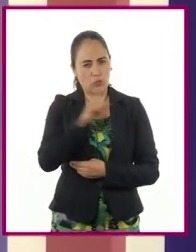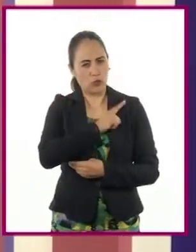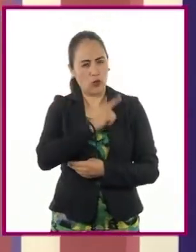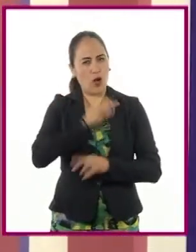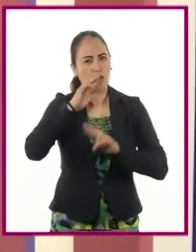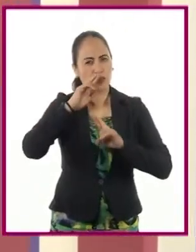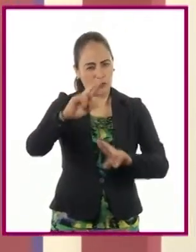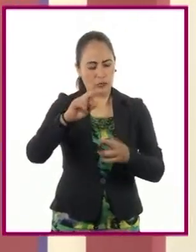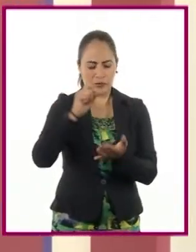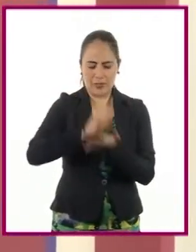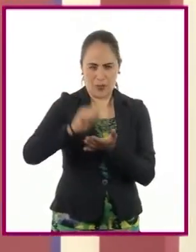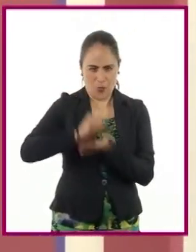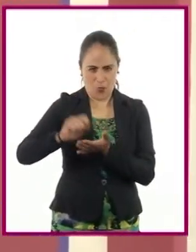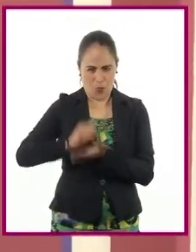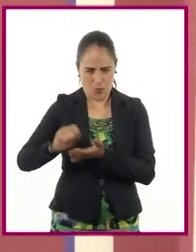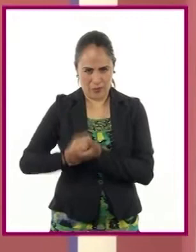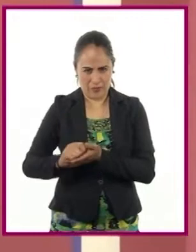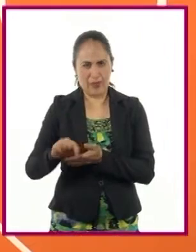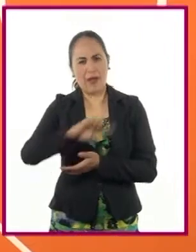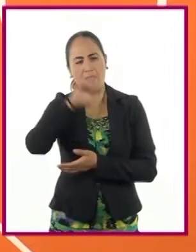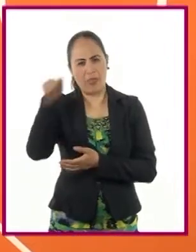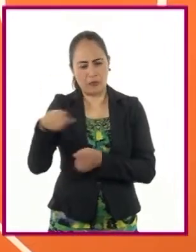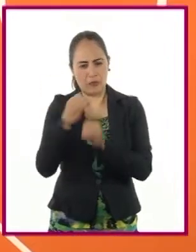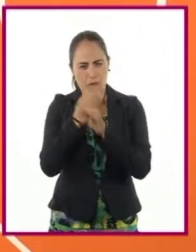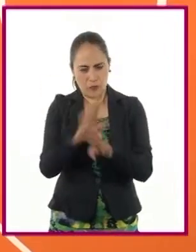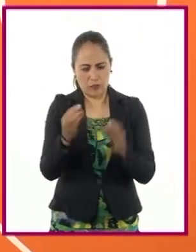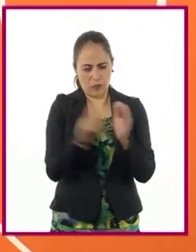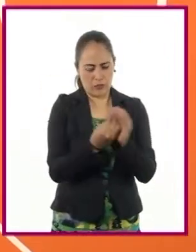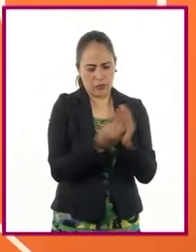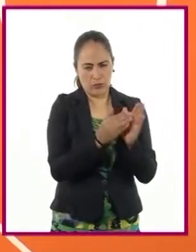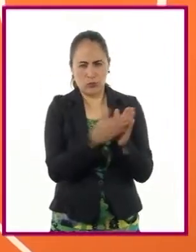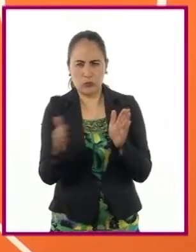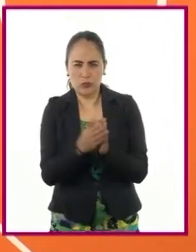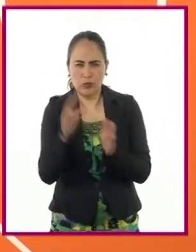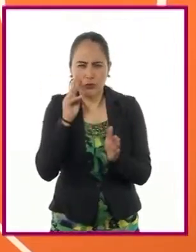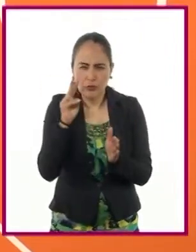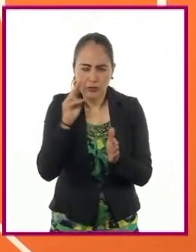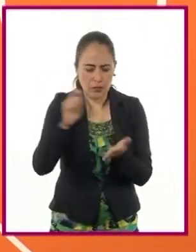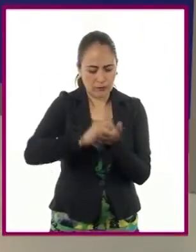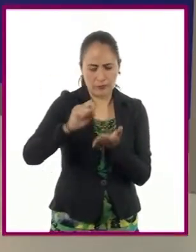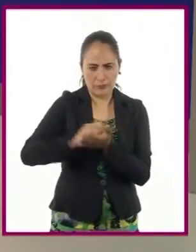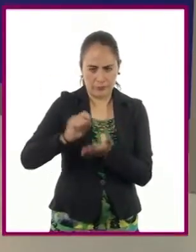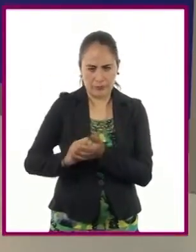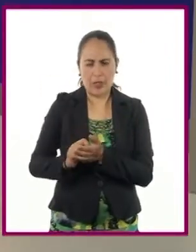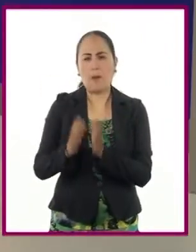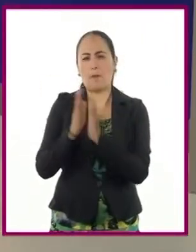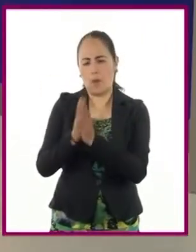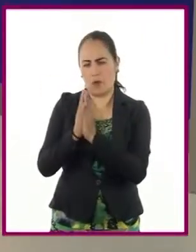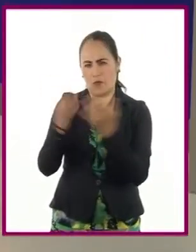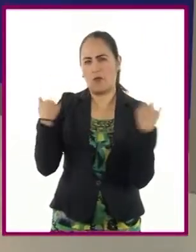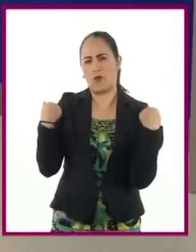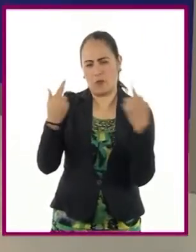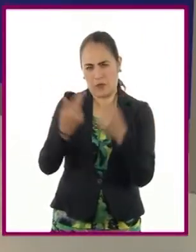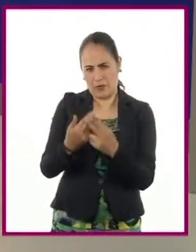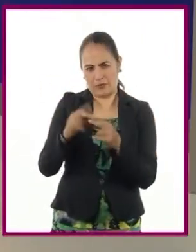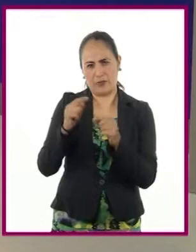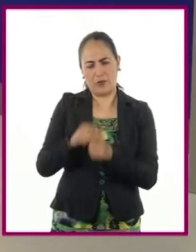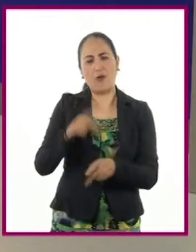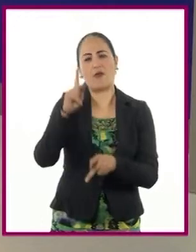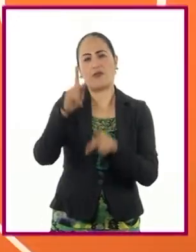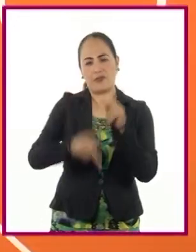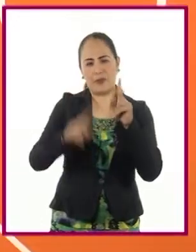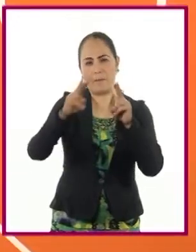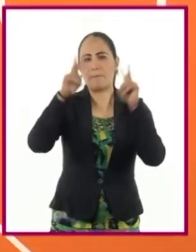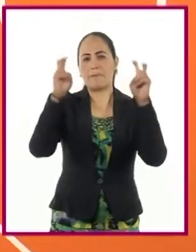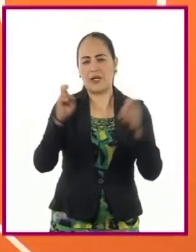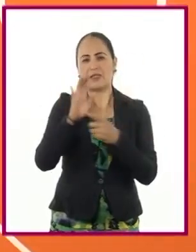en su bitácora y complementen la información durante la sesión. Maestro Raimundo, ¿me ayuda a presentar la siguiente sección ¿Sabían